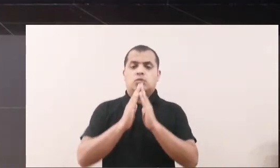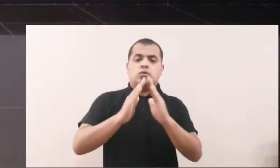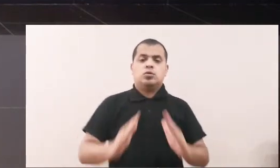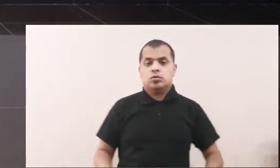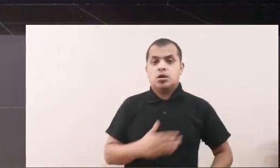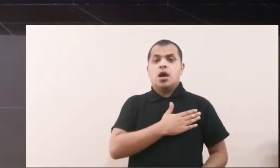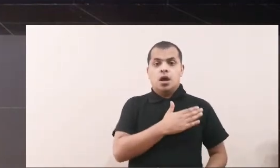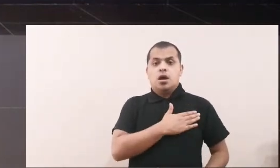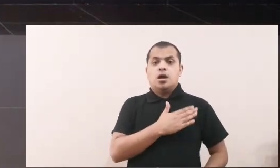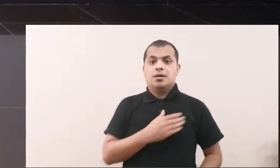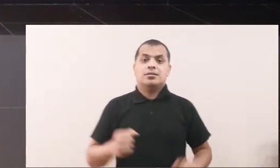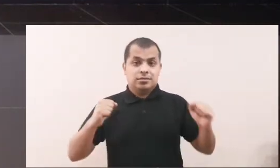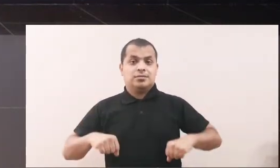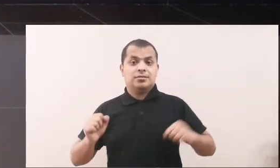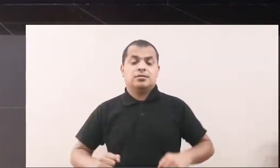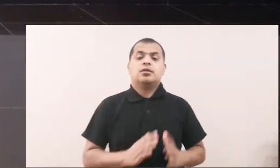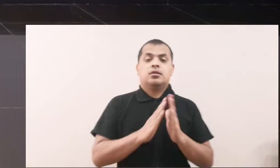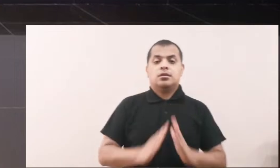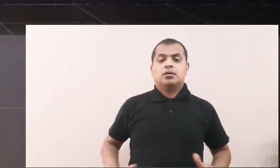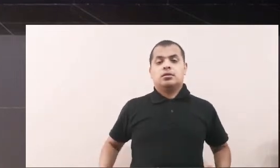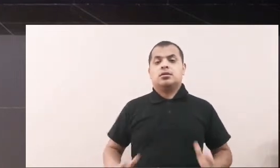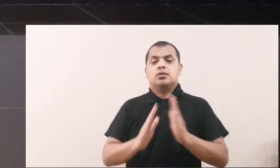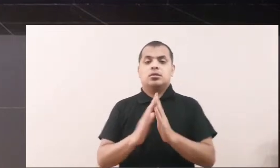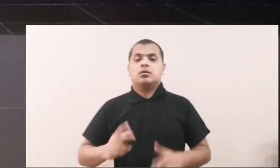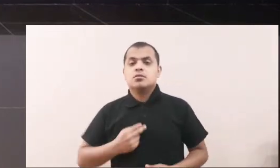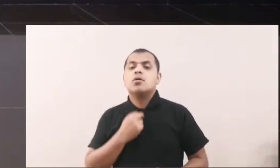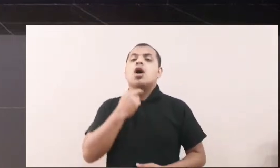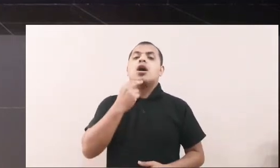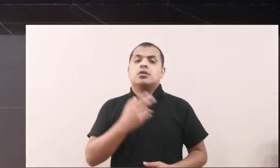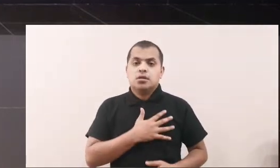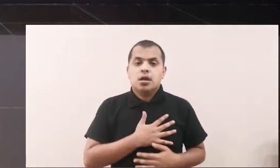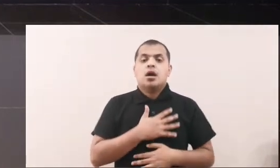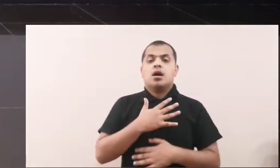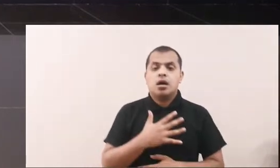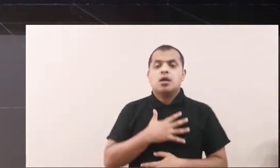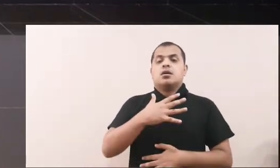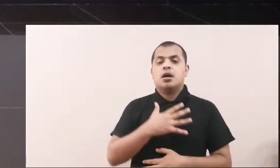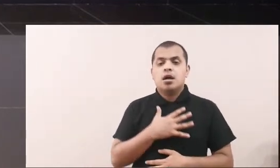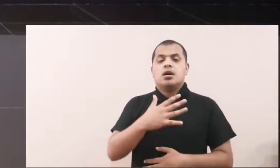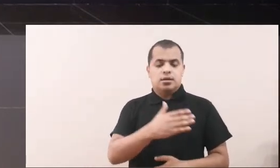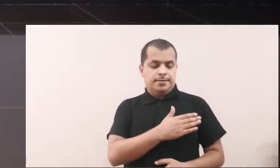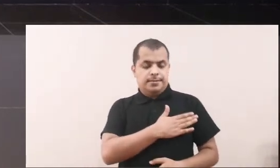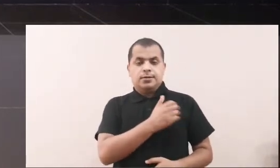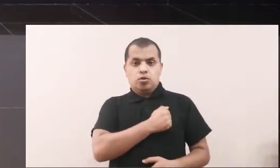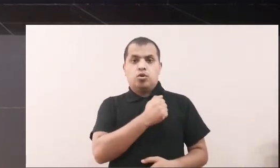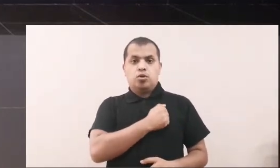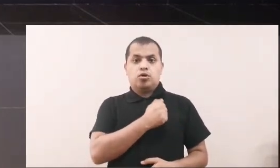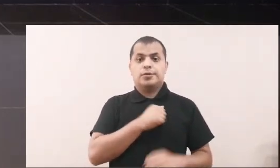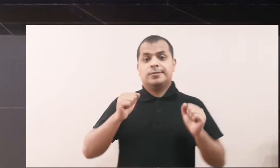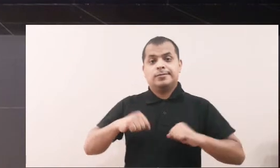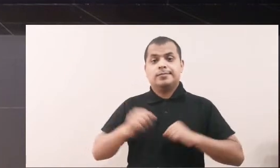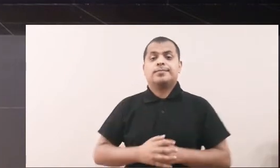estamos agitando, ¿eh? Ya ustedes sienten la forma de hablar mía, ya está cambiando, ¿no?